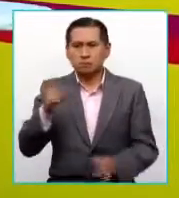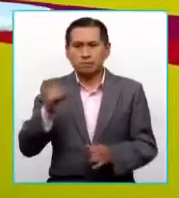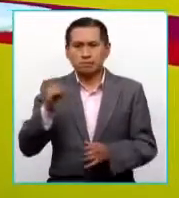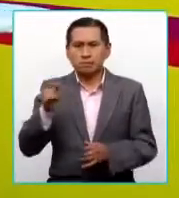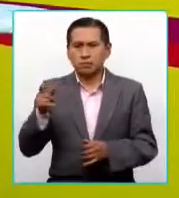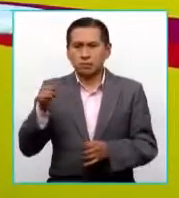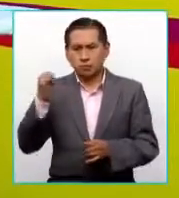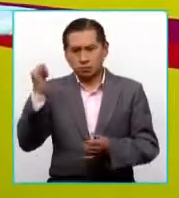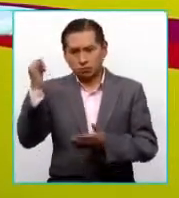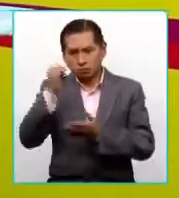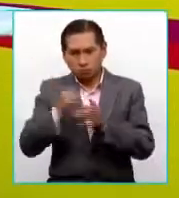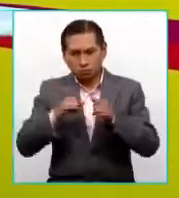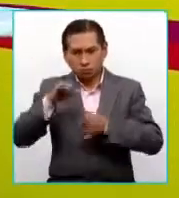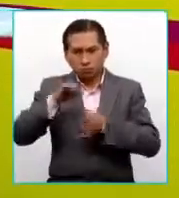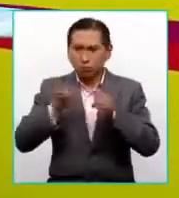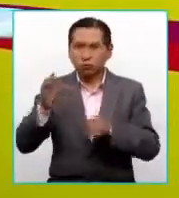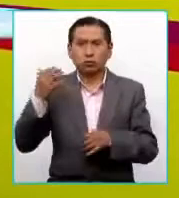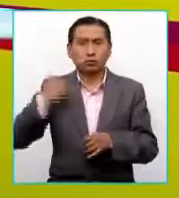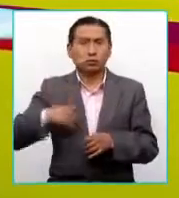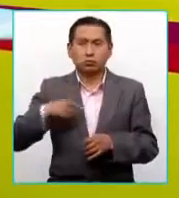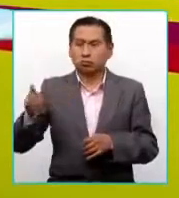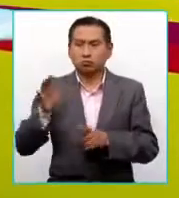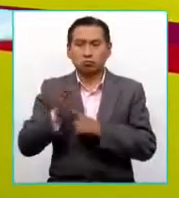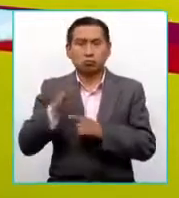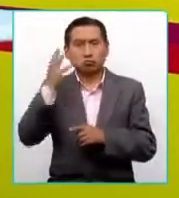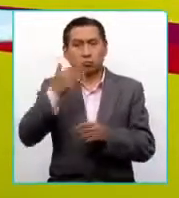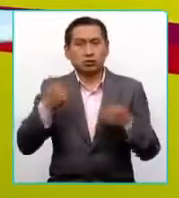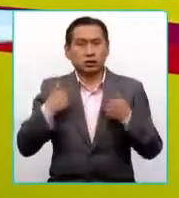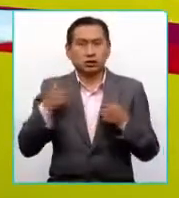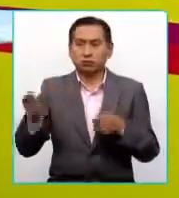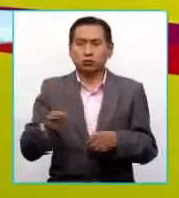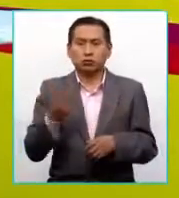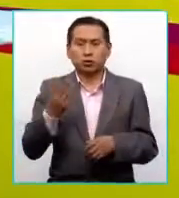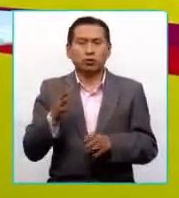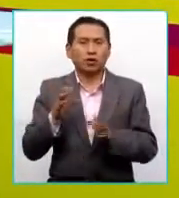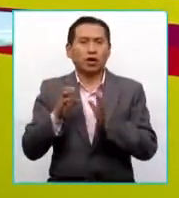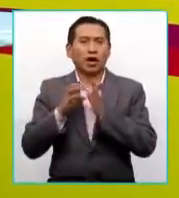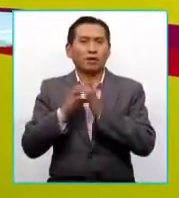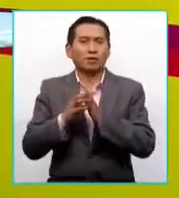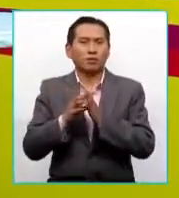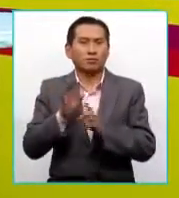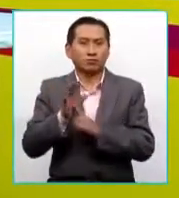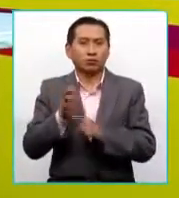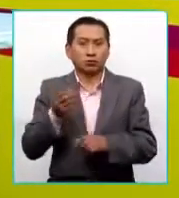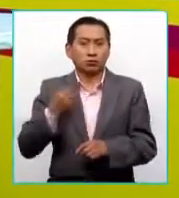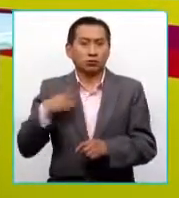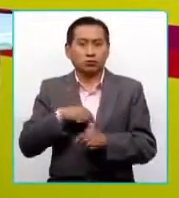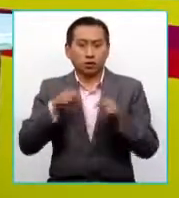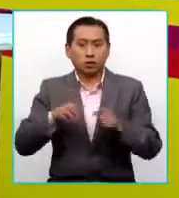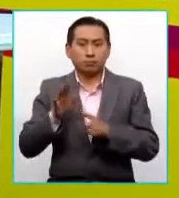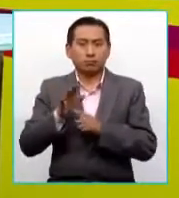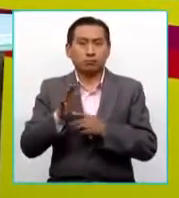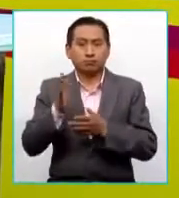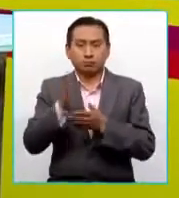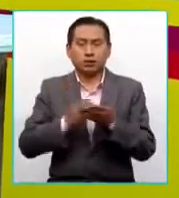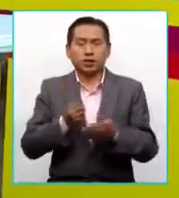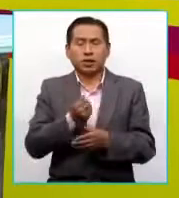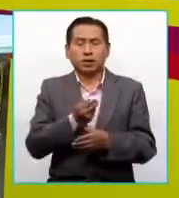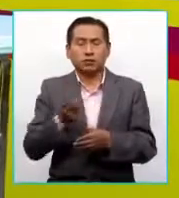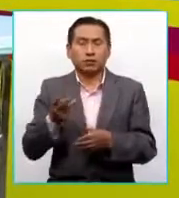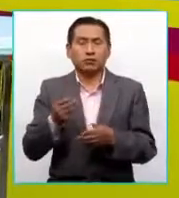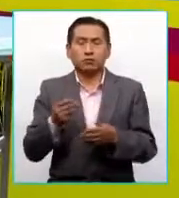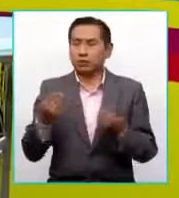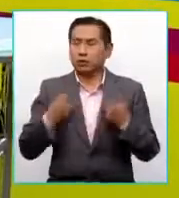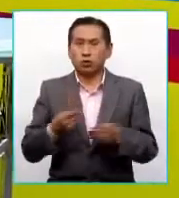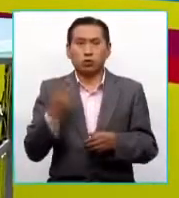de la animación argentina con una serie muy linda que tiene aproximadamente 4 capítulos y desde nuestro espacio también compartimos algunos de ellos. El próximo